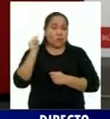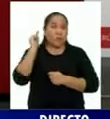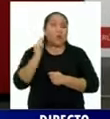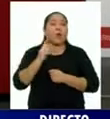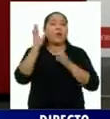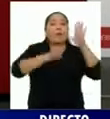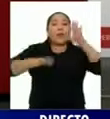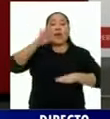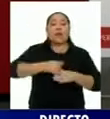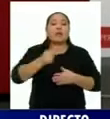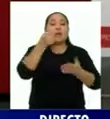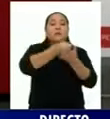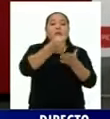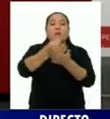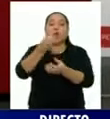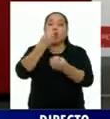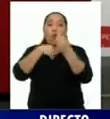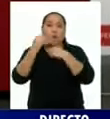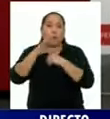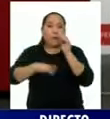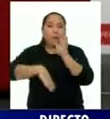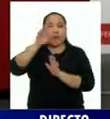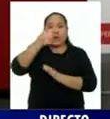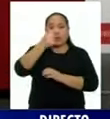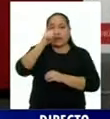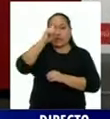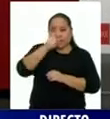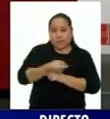familias? Gracias.